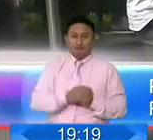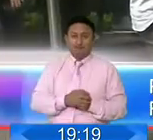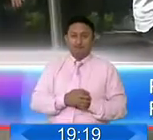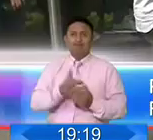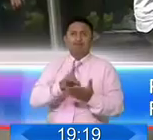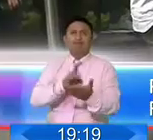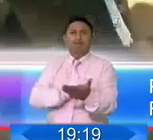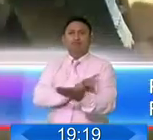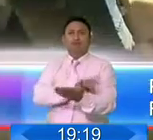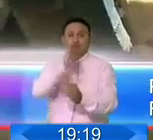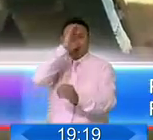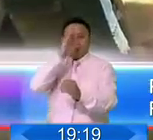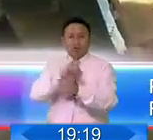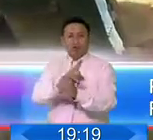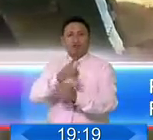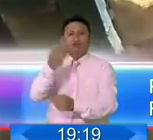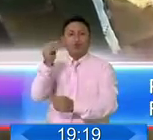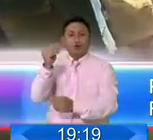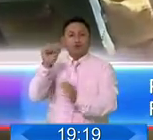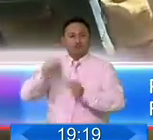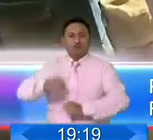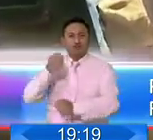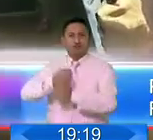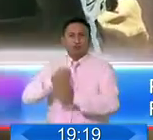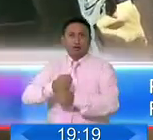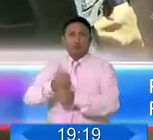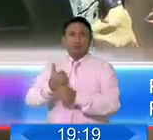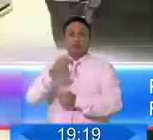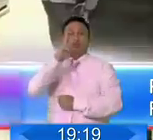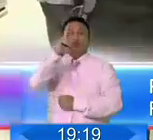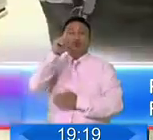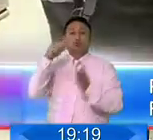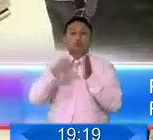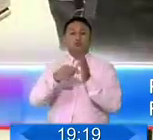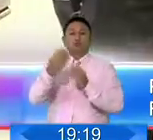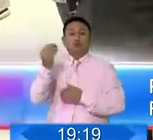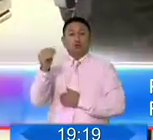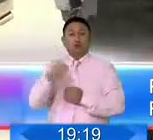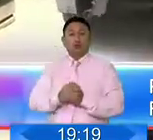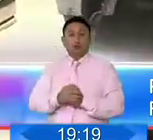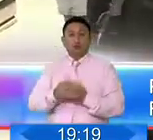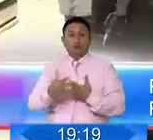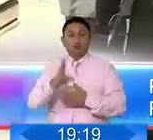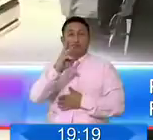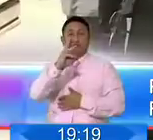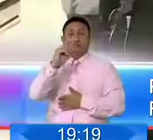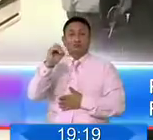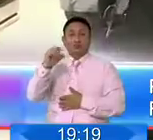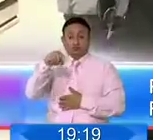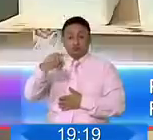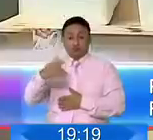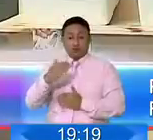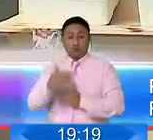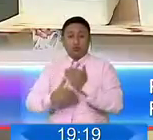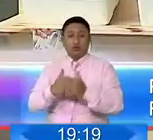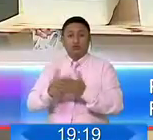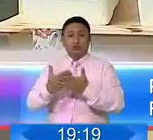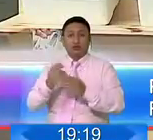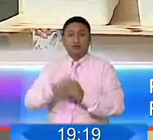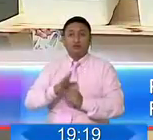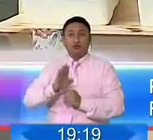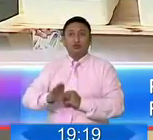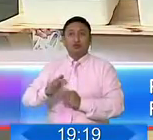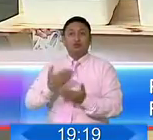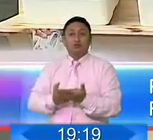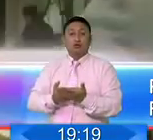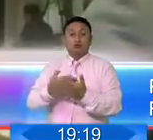el desempleo juvenil y que hasta el momento ha registrado 2.000 jóvenes, de los cuales 600 ya están en el proceso de construcción del